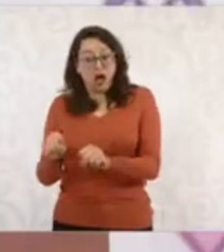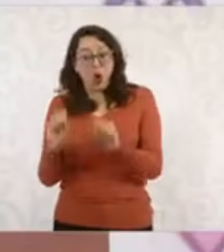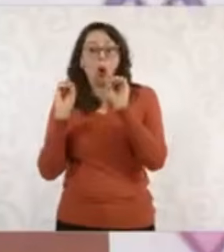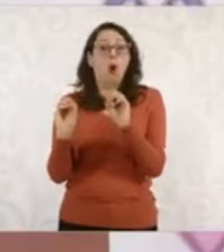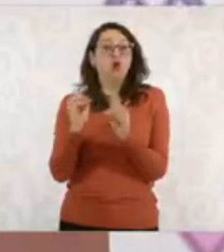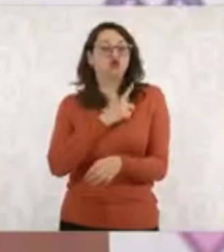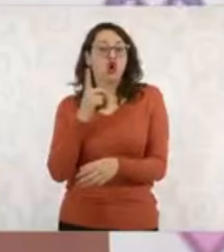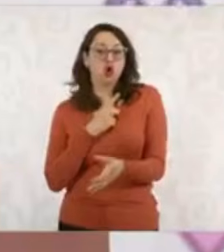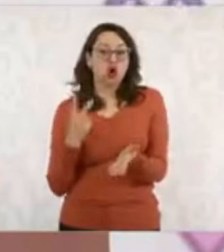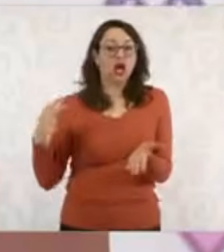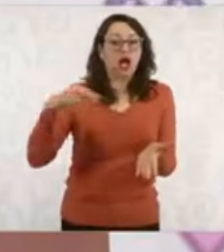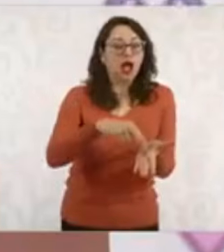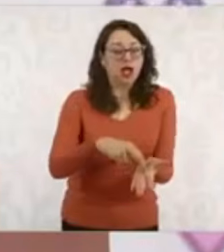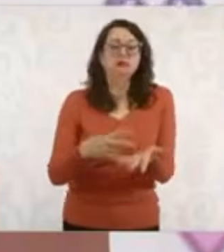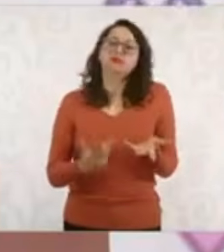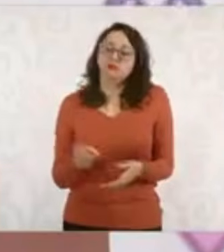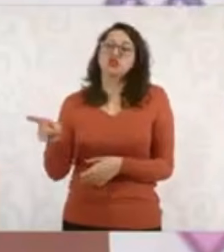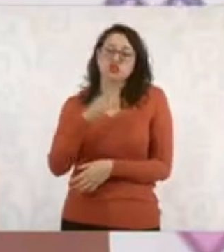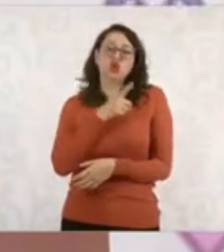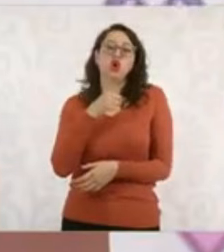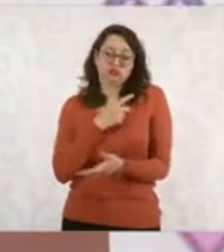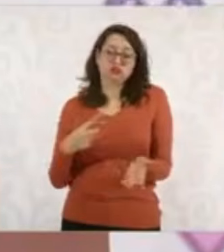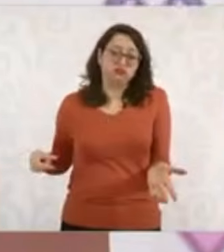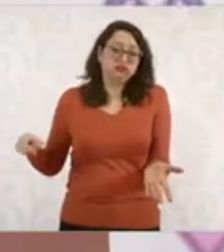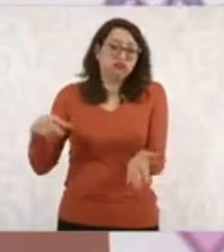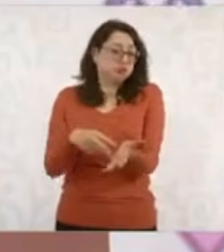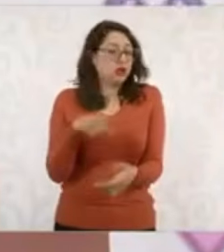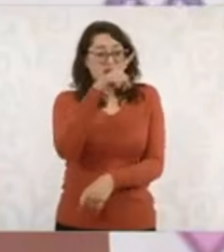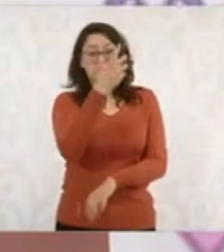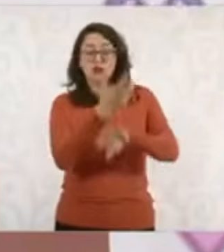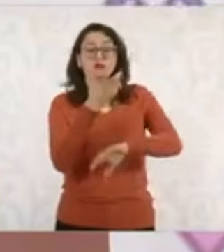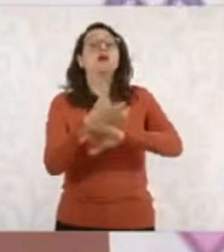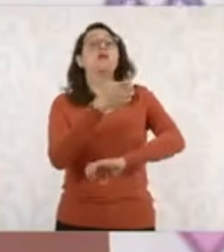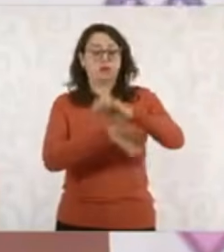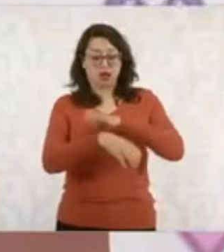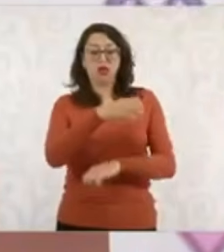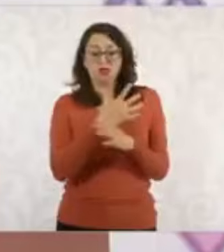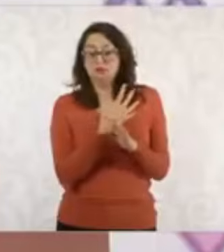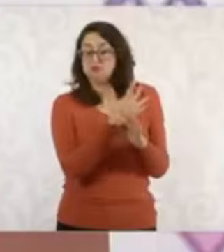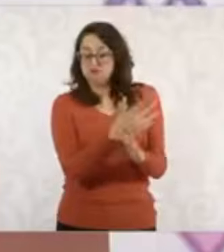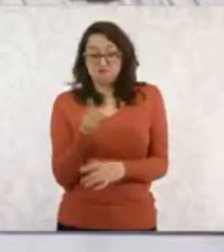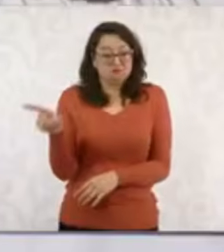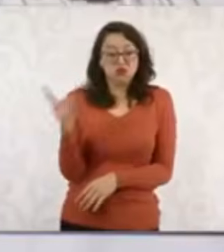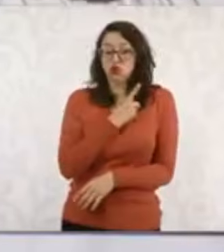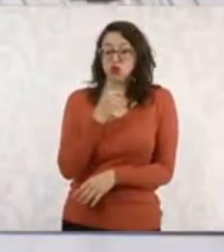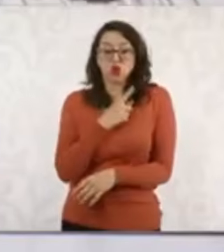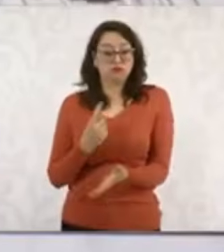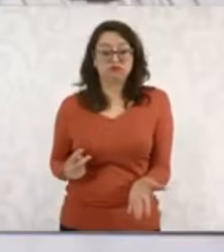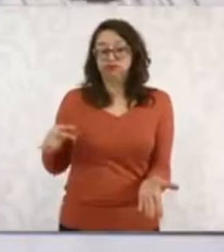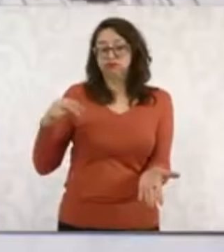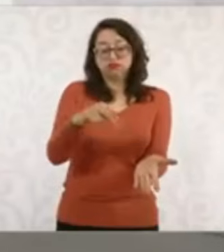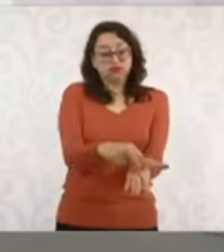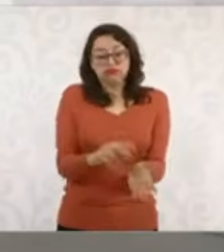entrega voluntaria o no. Y aquí el propio embajador de Estados Unidos en México, en su publicación,